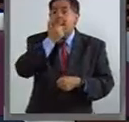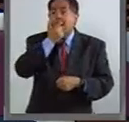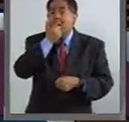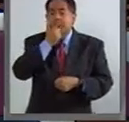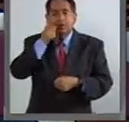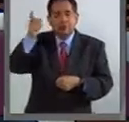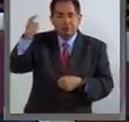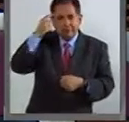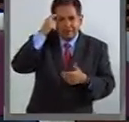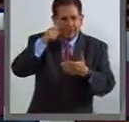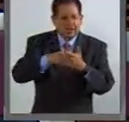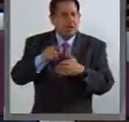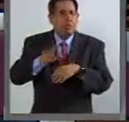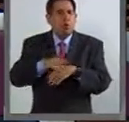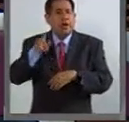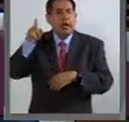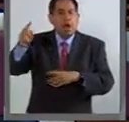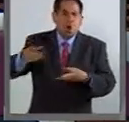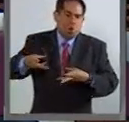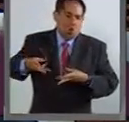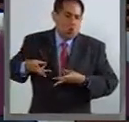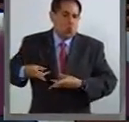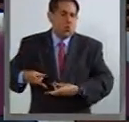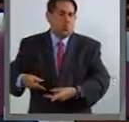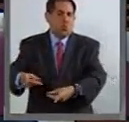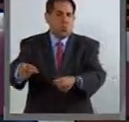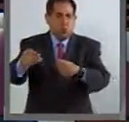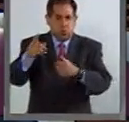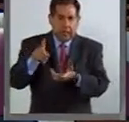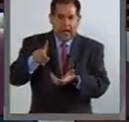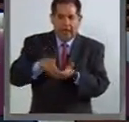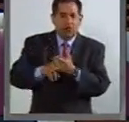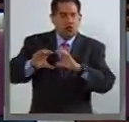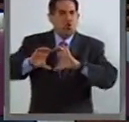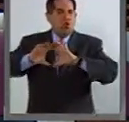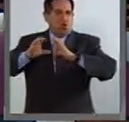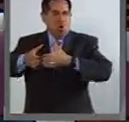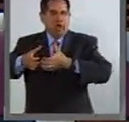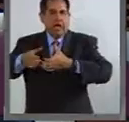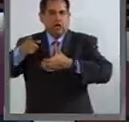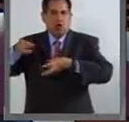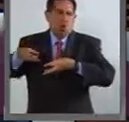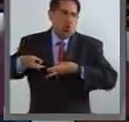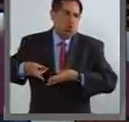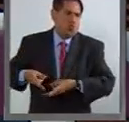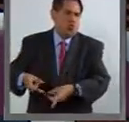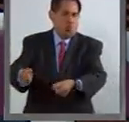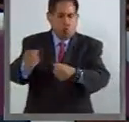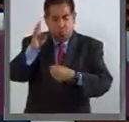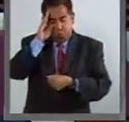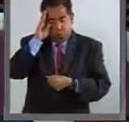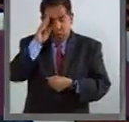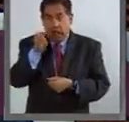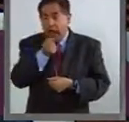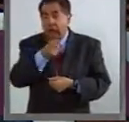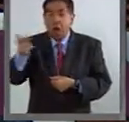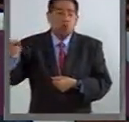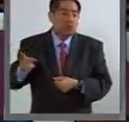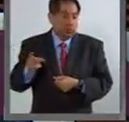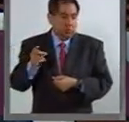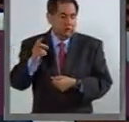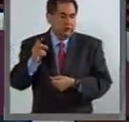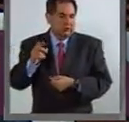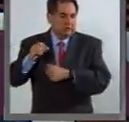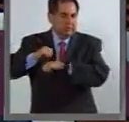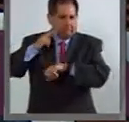por el tema de los gastos al interior del Parlamento. Hubo un escándalo en el que incluso legisladores